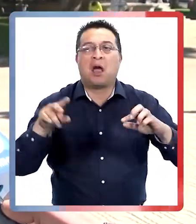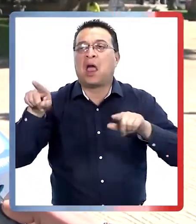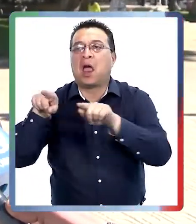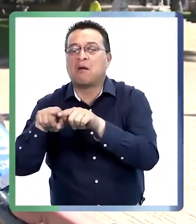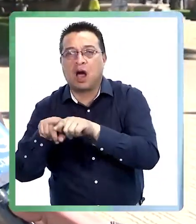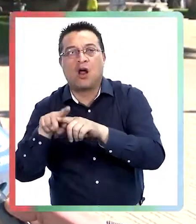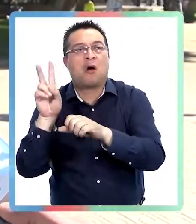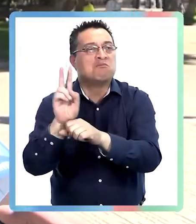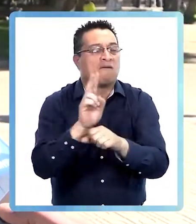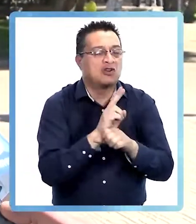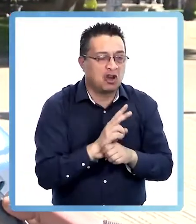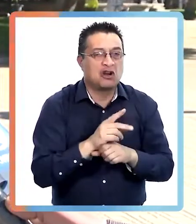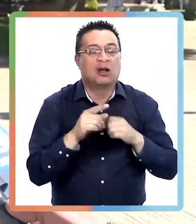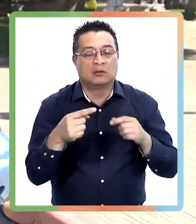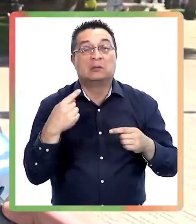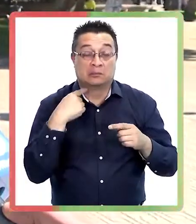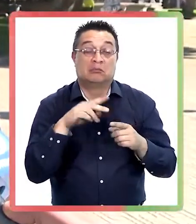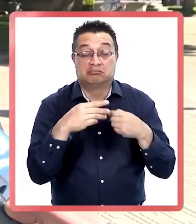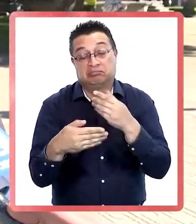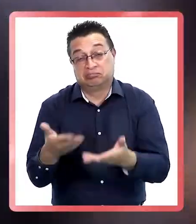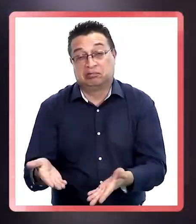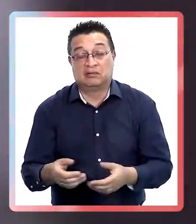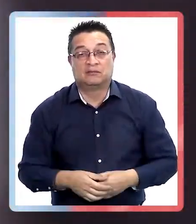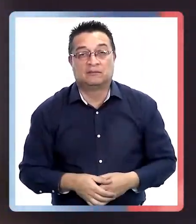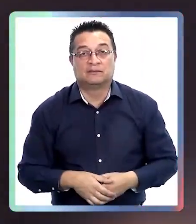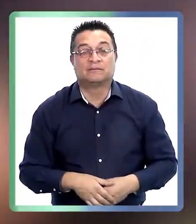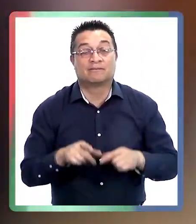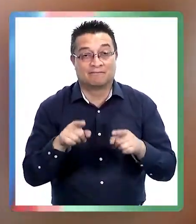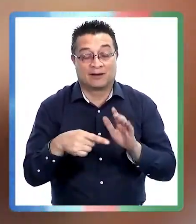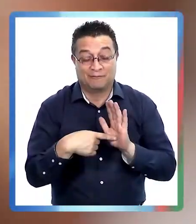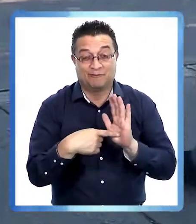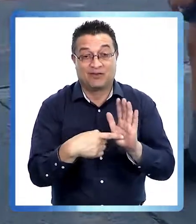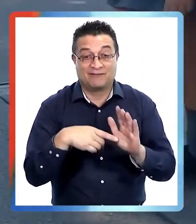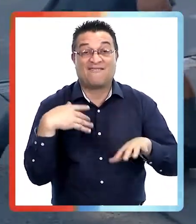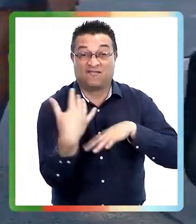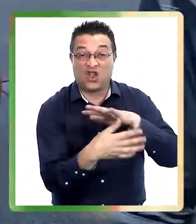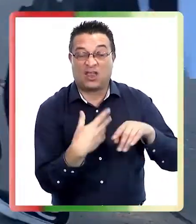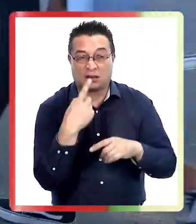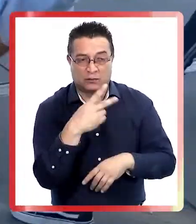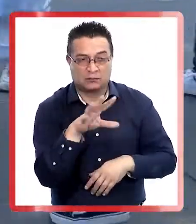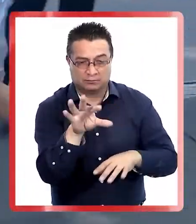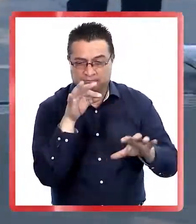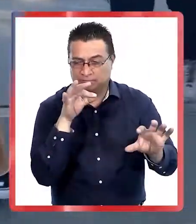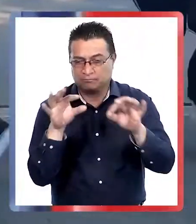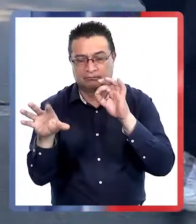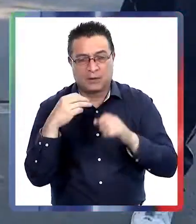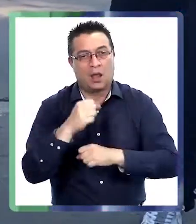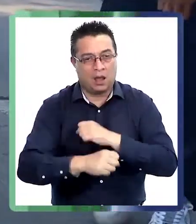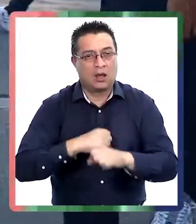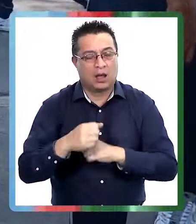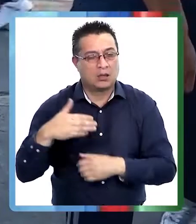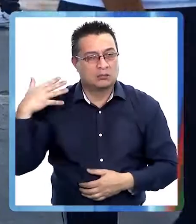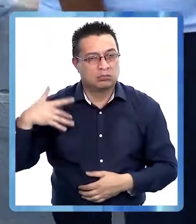los hermanos, por los profesores, que en general se traduce en esto. Este aumento de la violencia que nosotros hemos ido percibiendo, ¿cierto?, ya hace